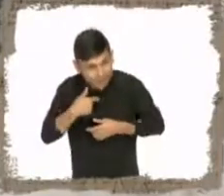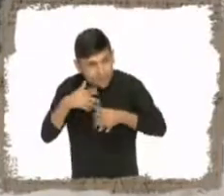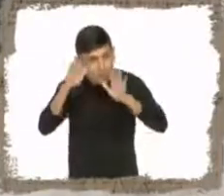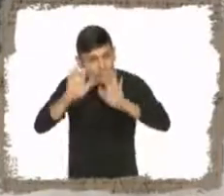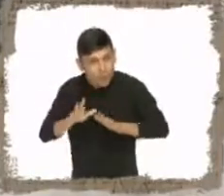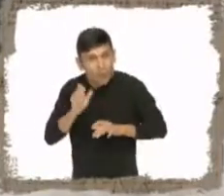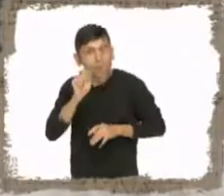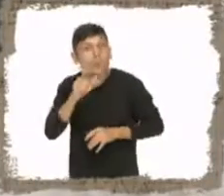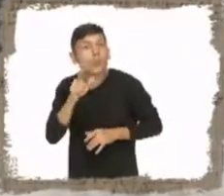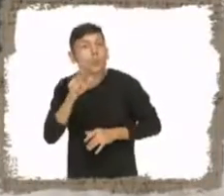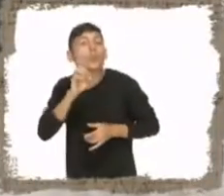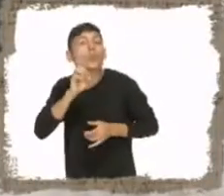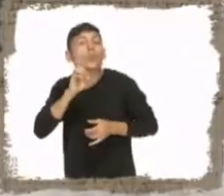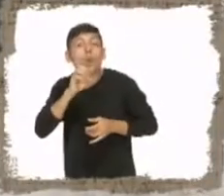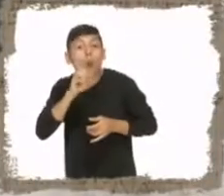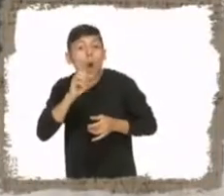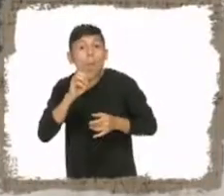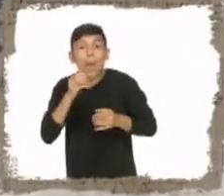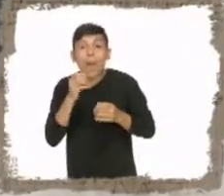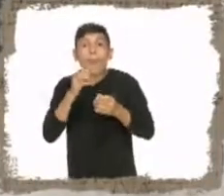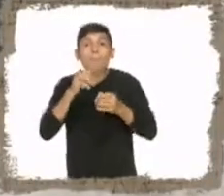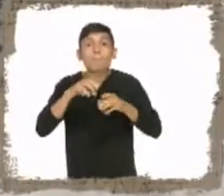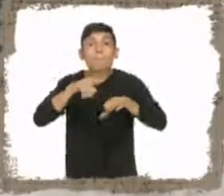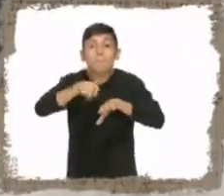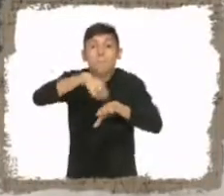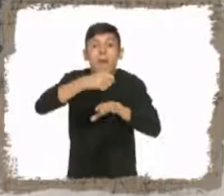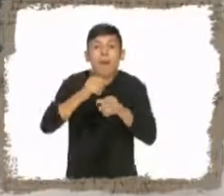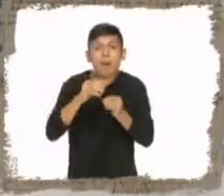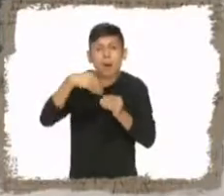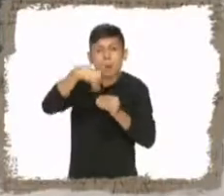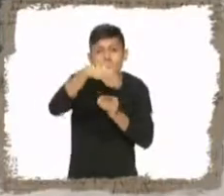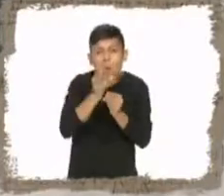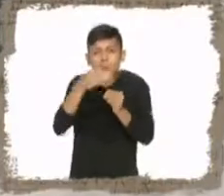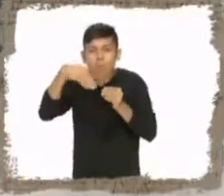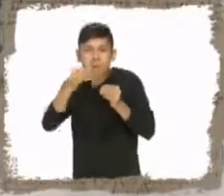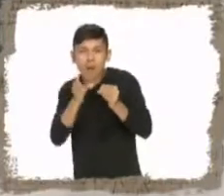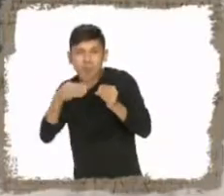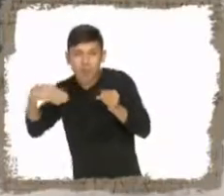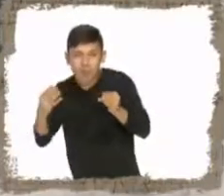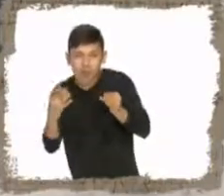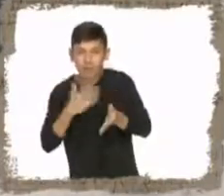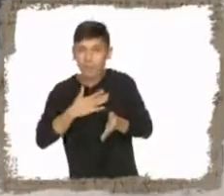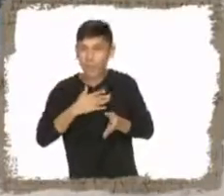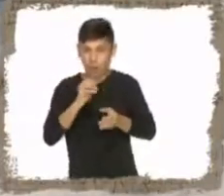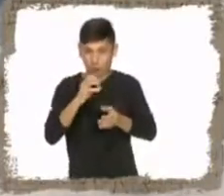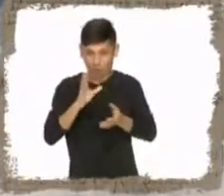a formar las letras de tu nombre usando medias? Mira, yo voy a formar el mío.